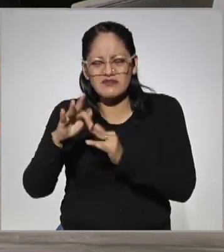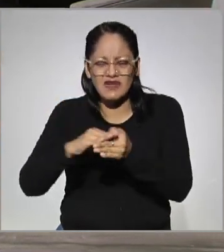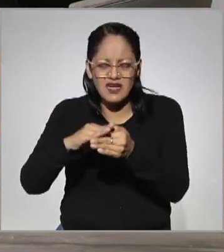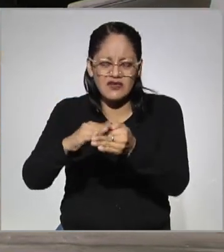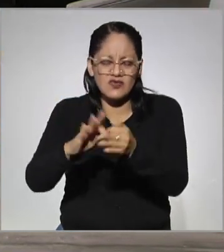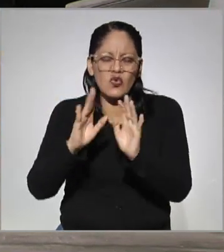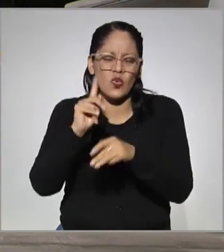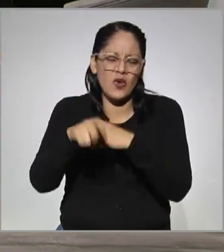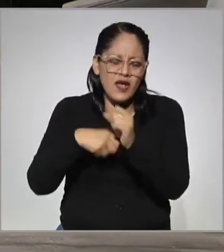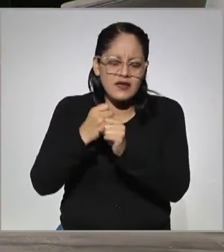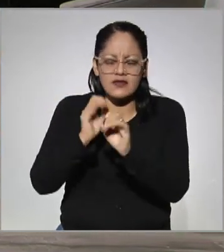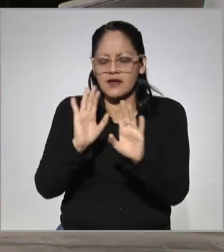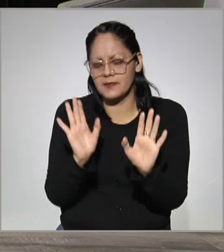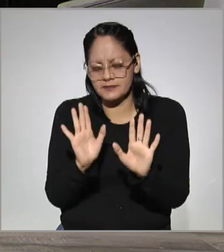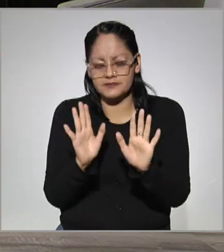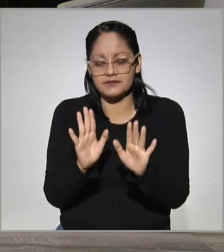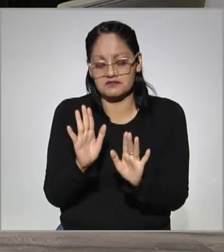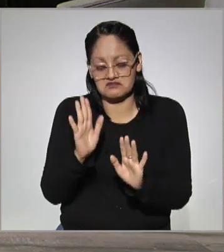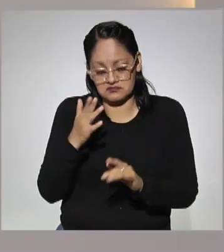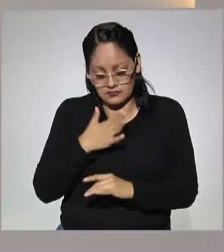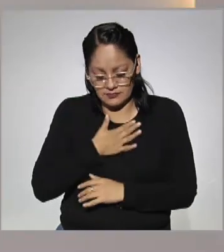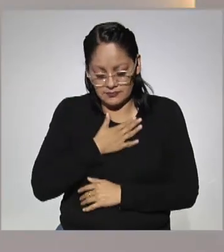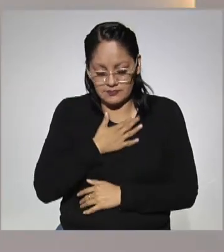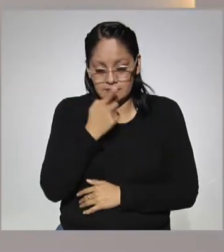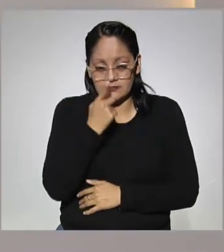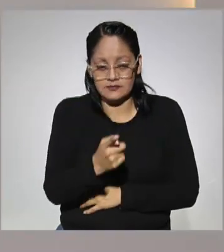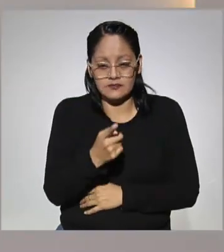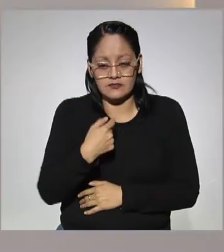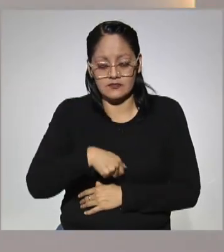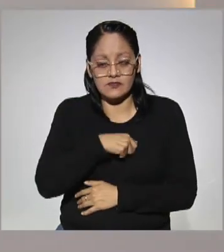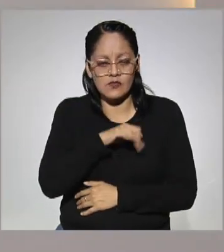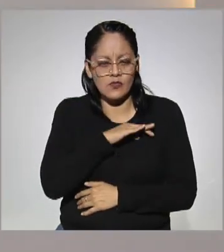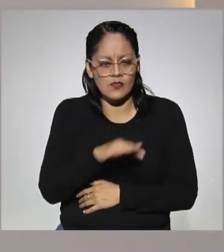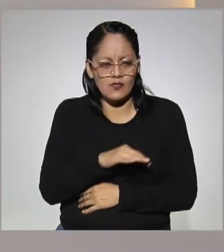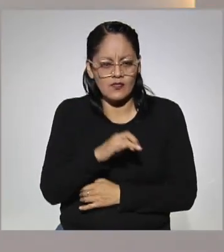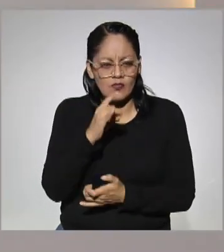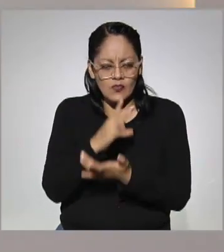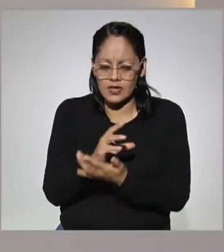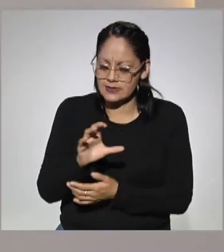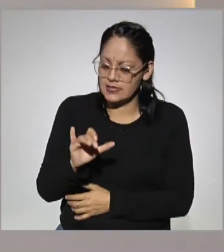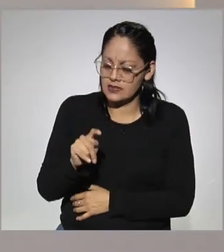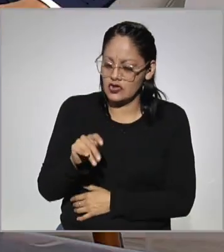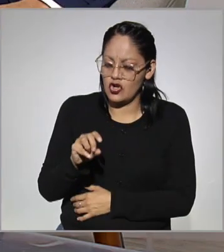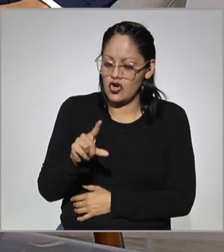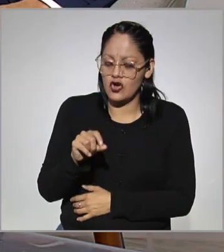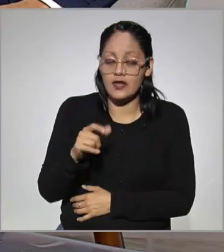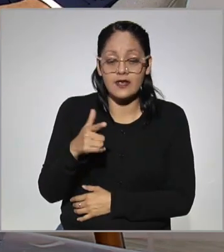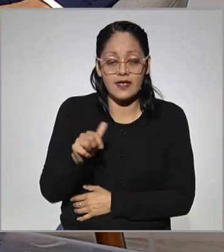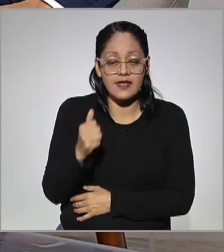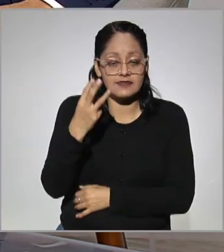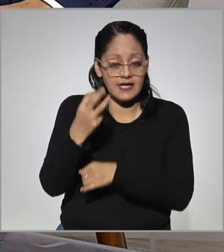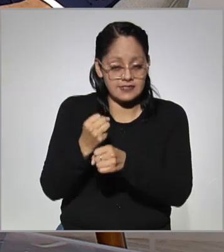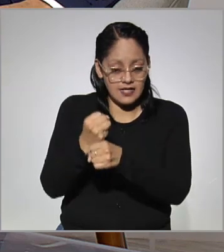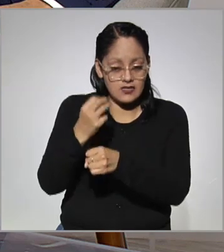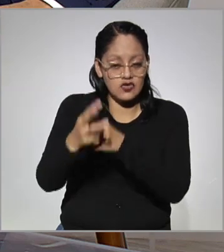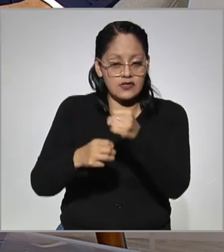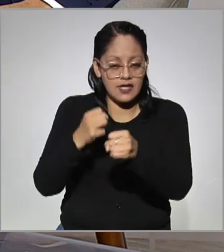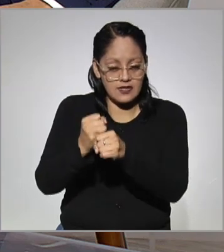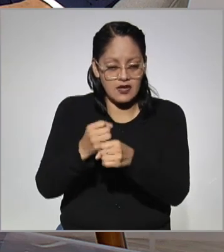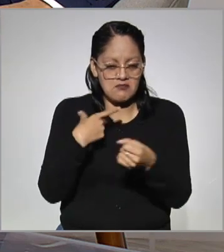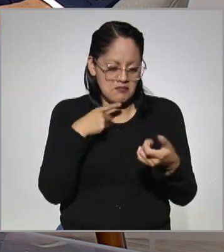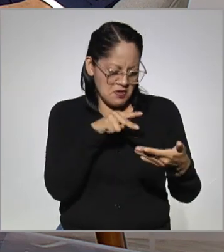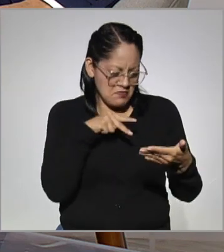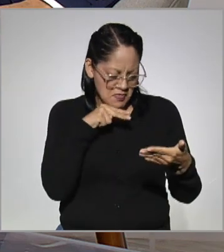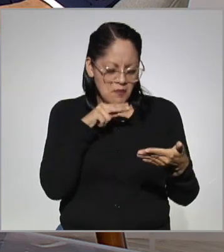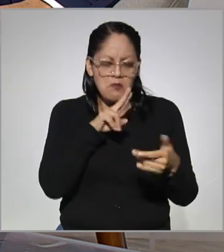sea, o cada año, ¿no? Que en teoría ya nos lo podemos hacer si es solo la citología cada 3 años, mientras los resultados estén